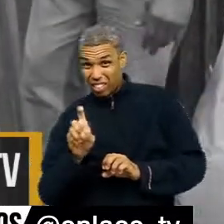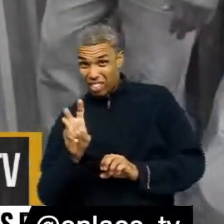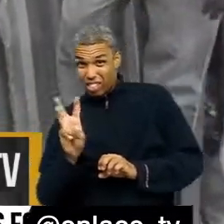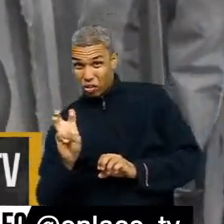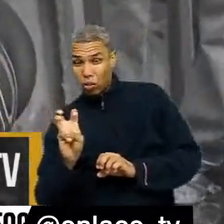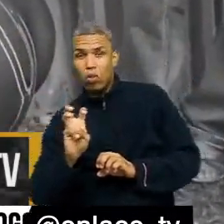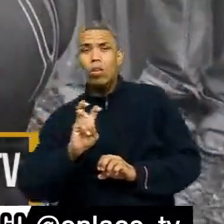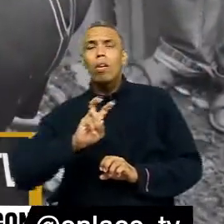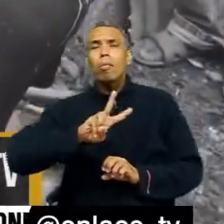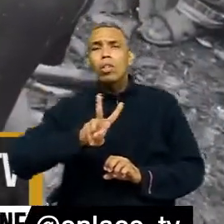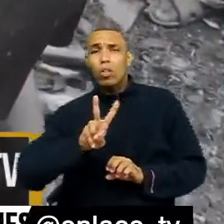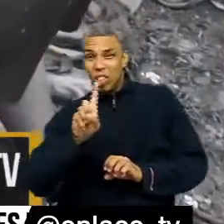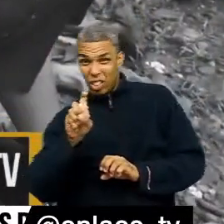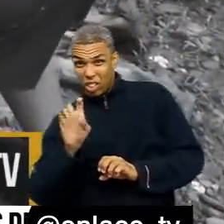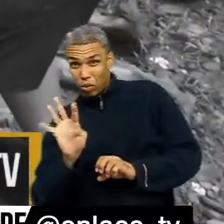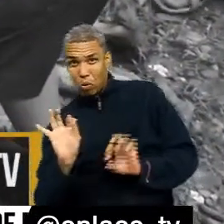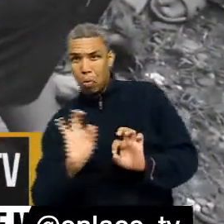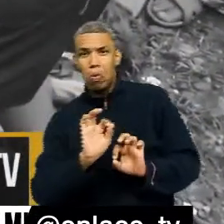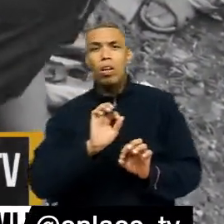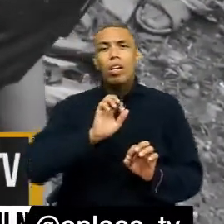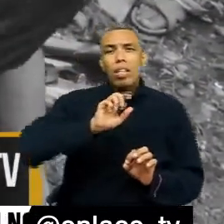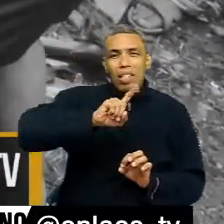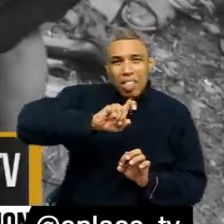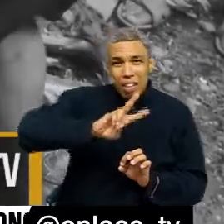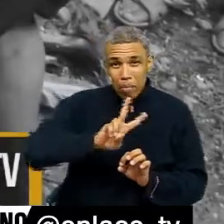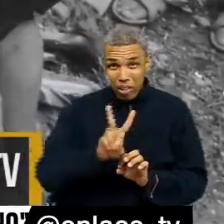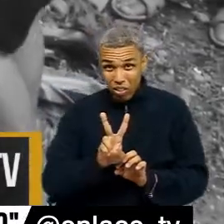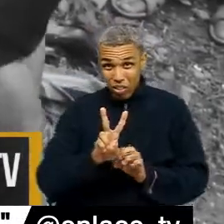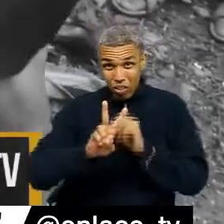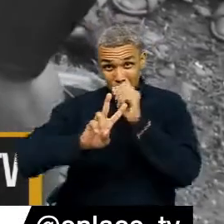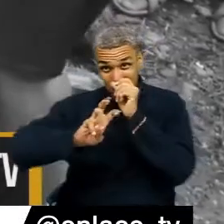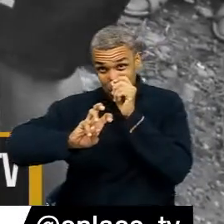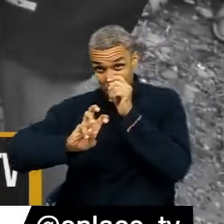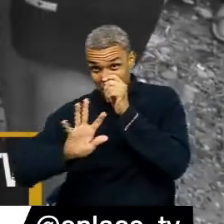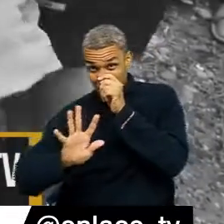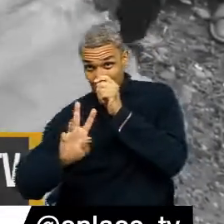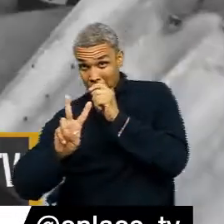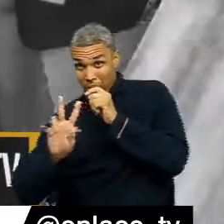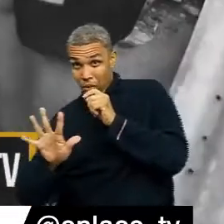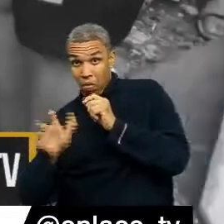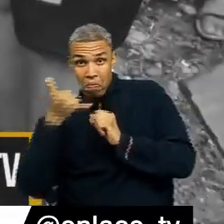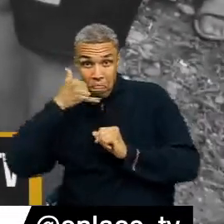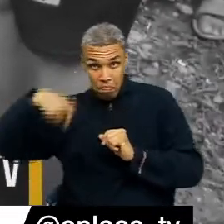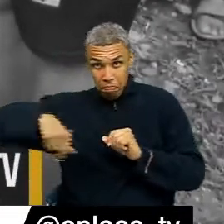310-768-2274 o al 622-8095 de Enlace Televisión.